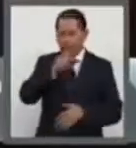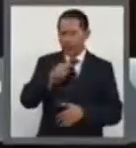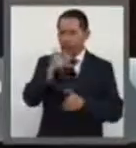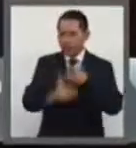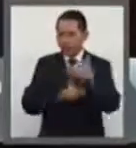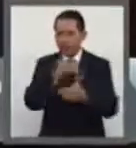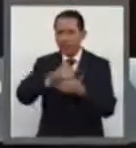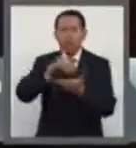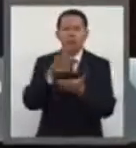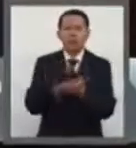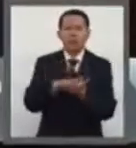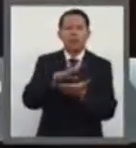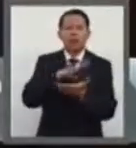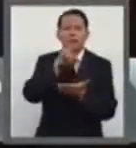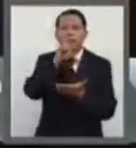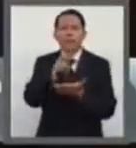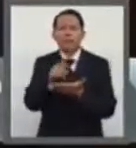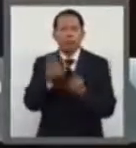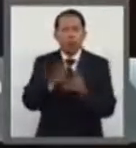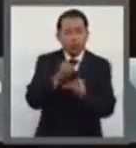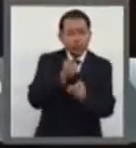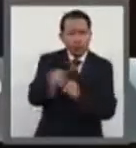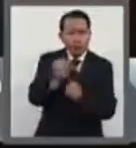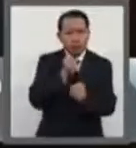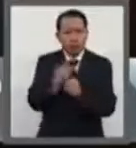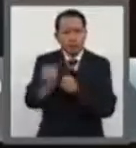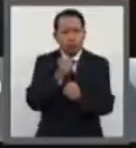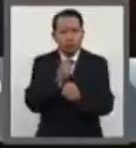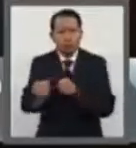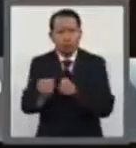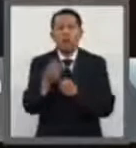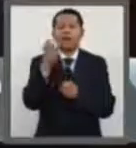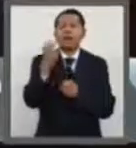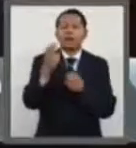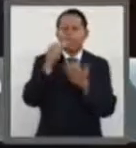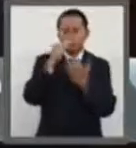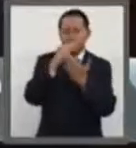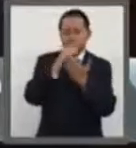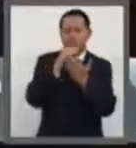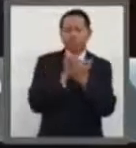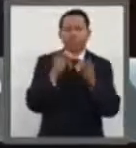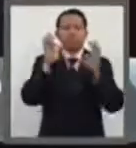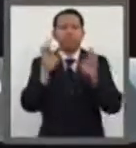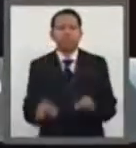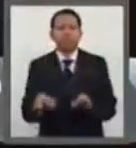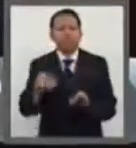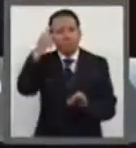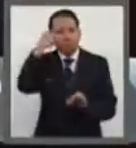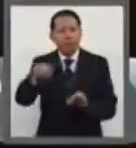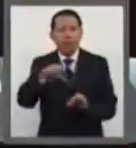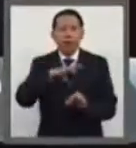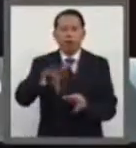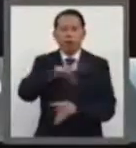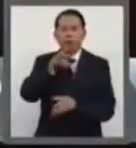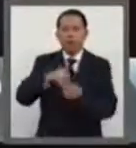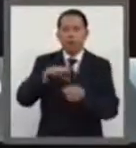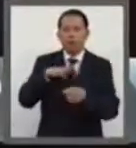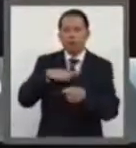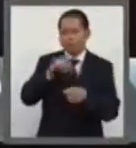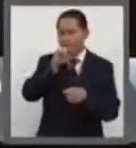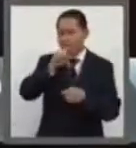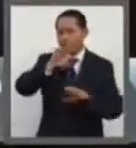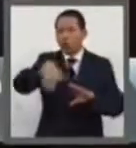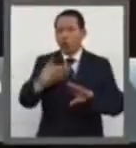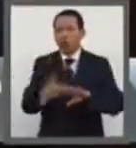procesales derivados de la tortura constituye una medida efectiva para cesar la consecuencia de una violación a